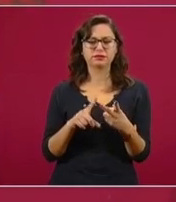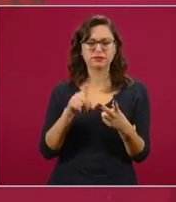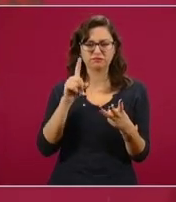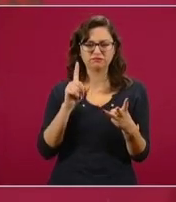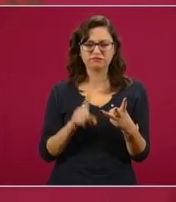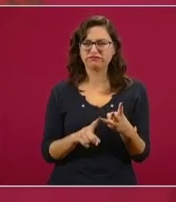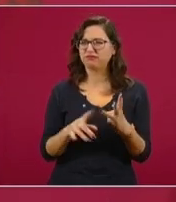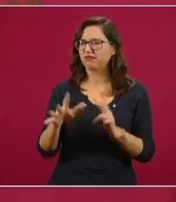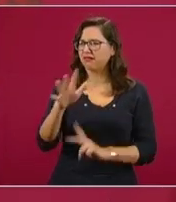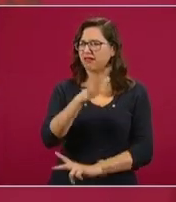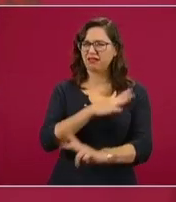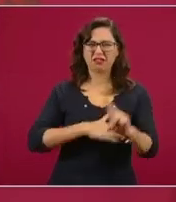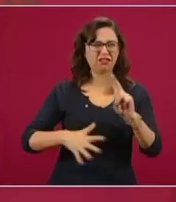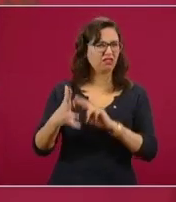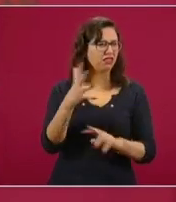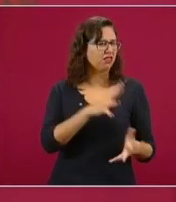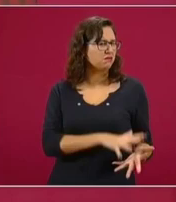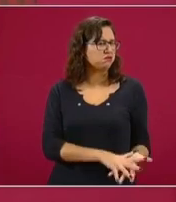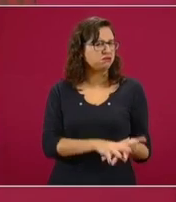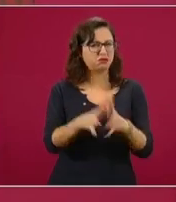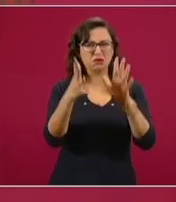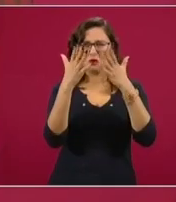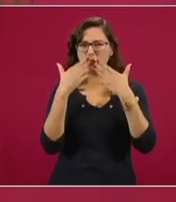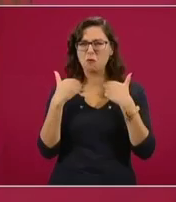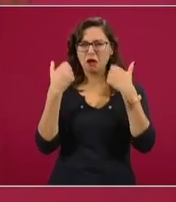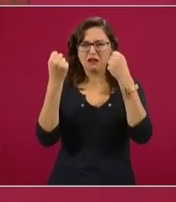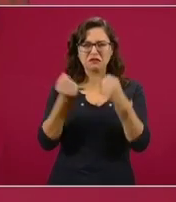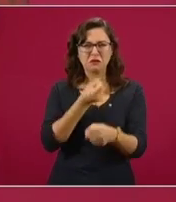de la inseguridad de la violencia